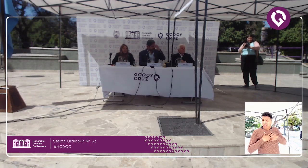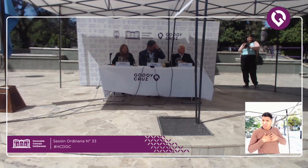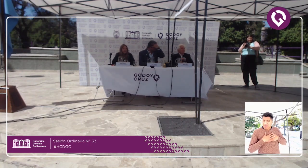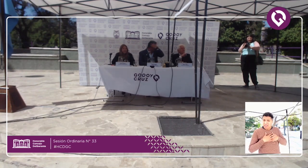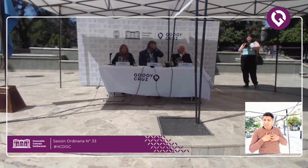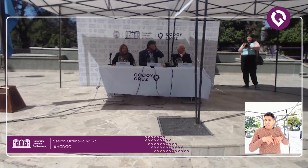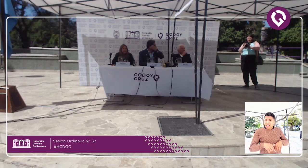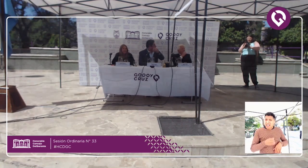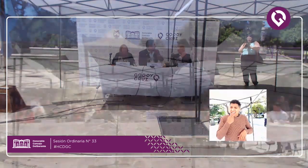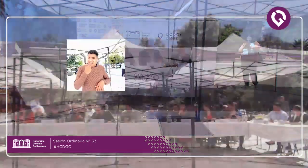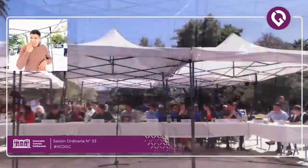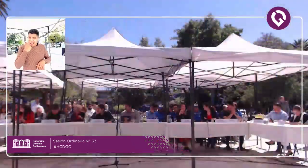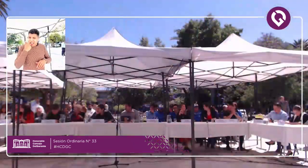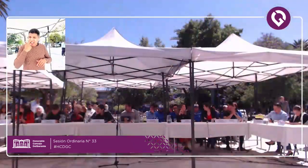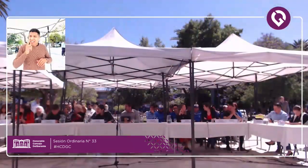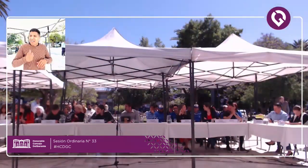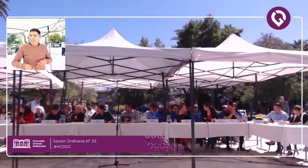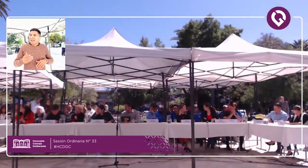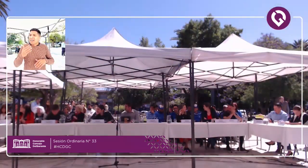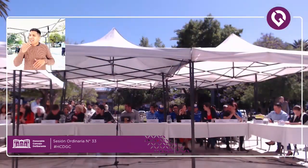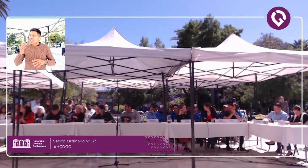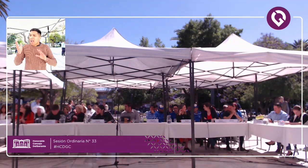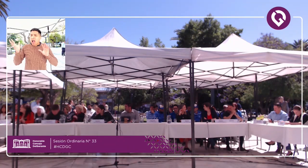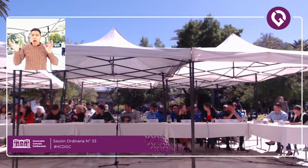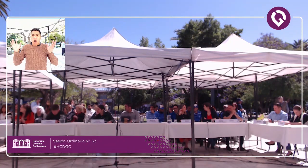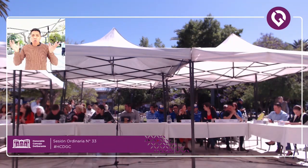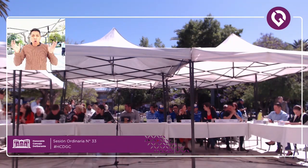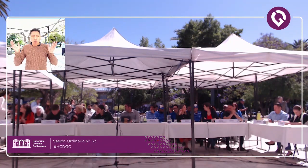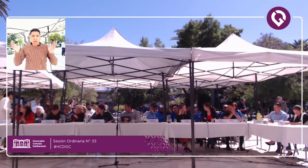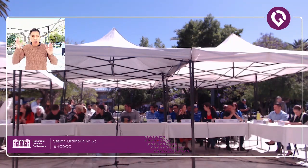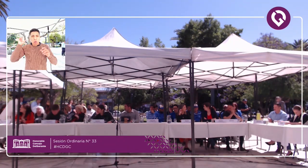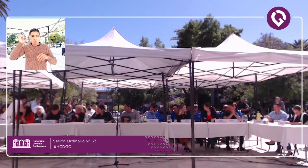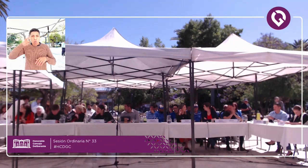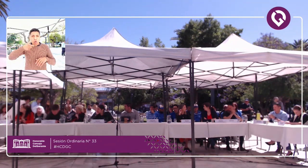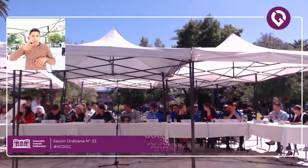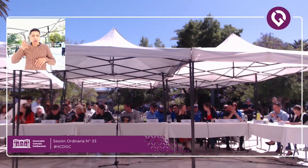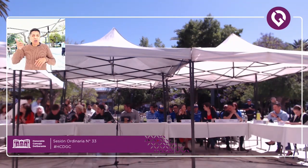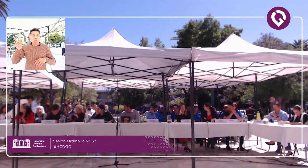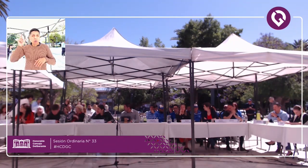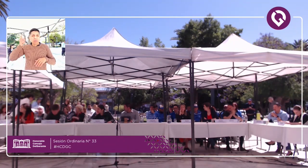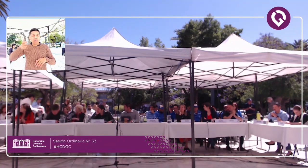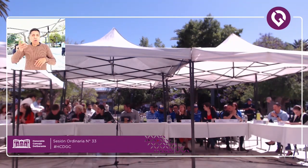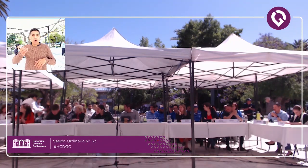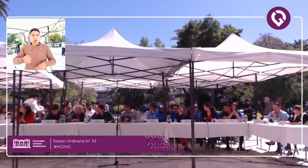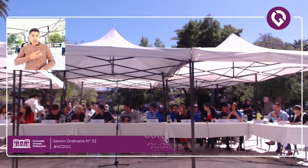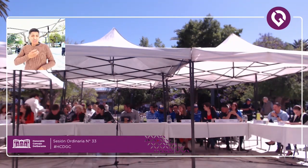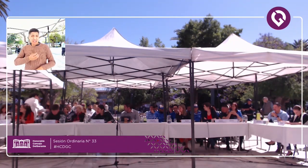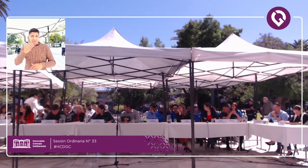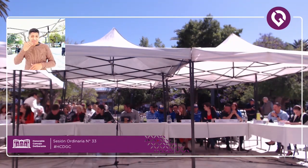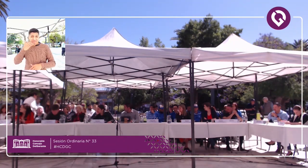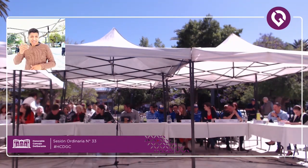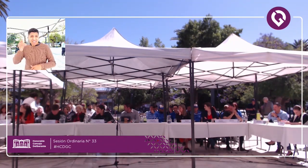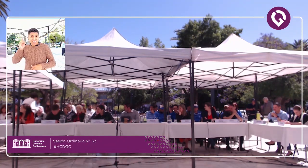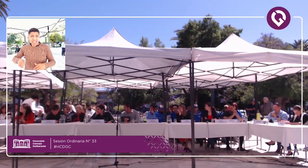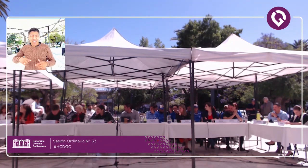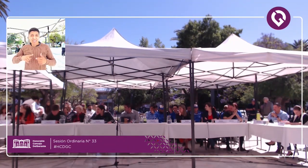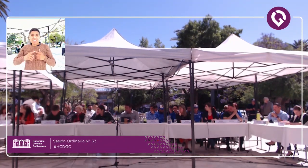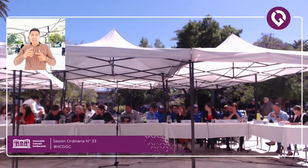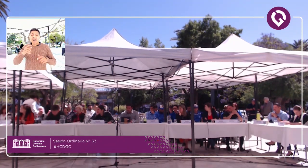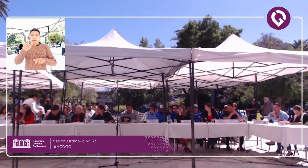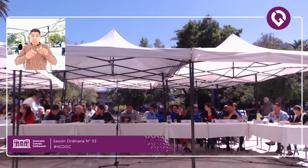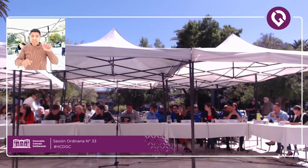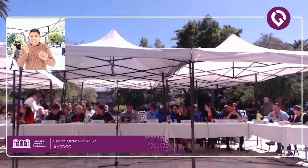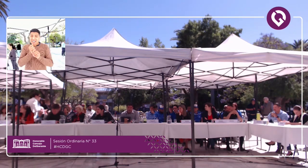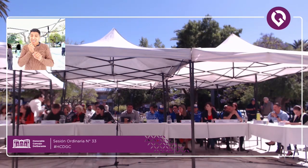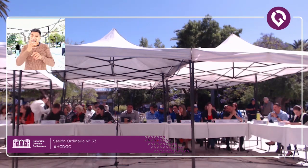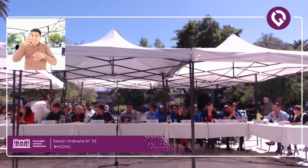interés. Agradecer a bomberos voluntarios de acá de Godoy Cruz, a la gente de Protección Civil junto a sus voluntarios, al personal municipal y provincial